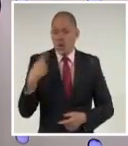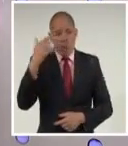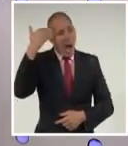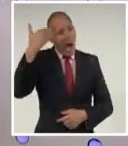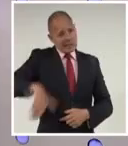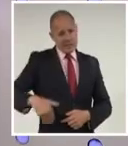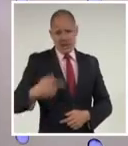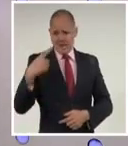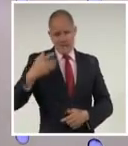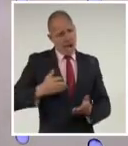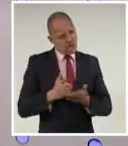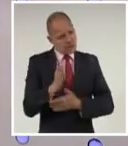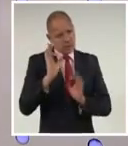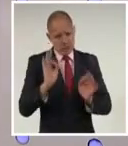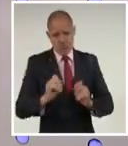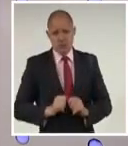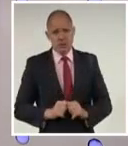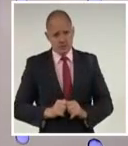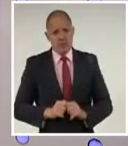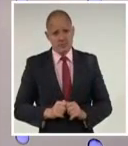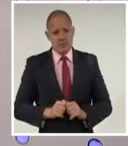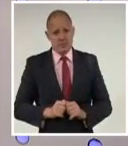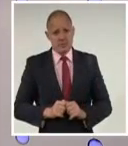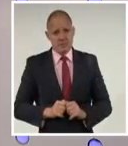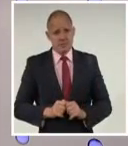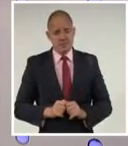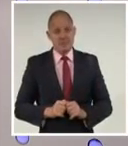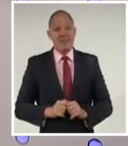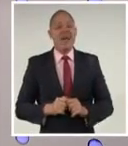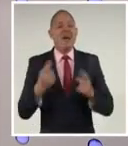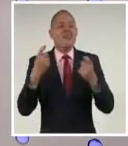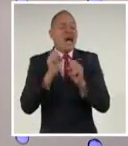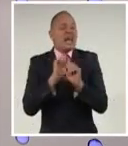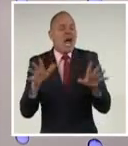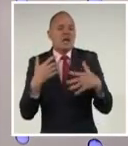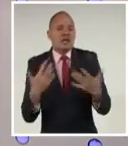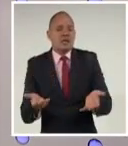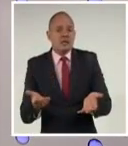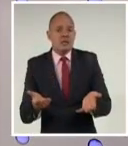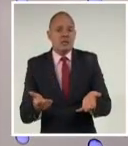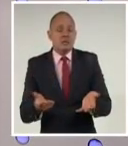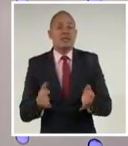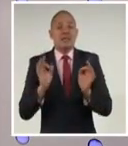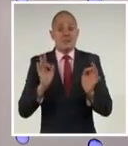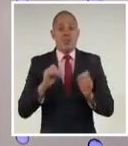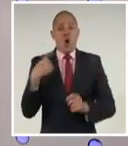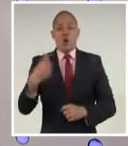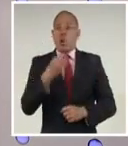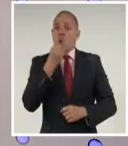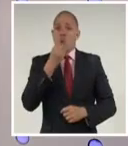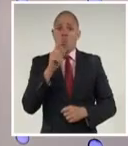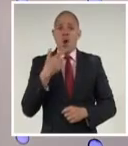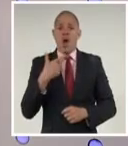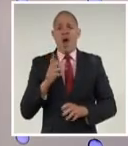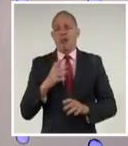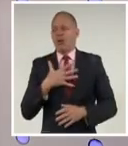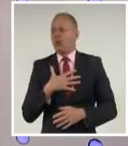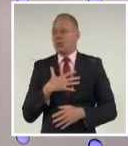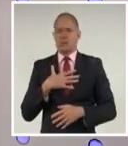rol en este país que entre todos construimos. Pero lo que está claro es que no es una opción quedarnos detenidos.